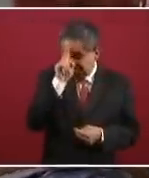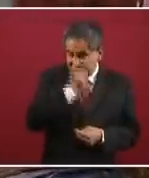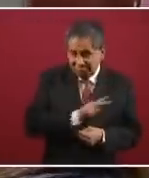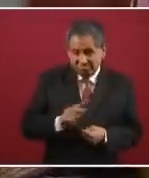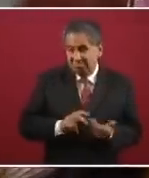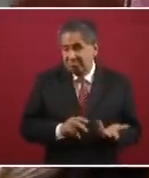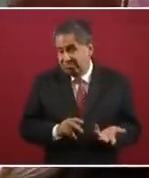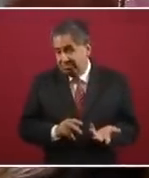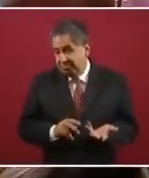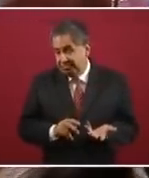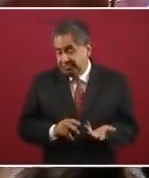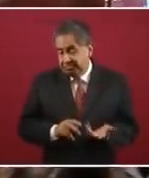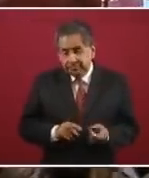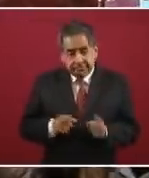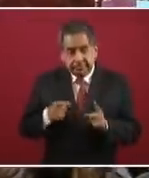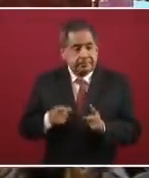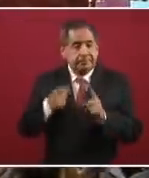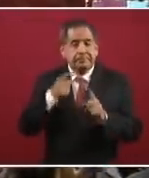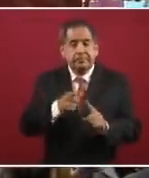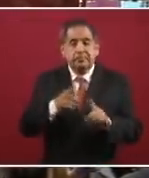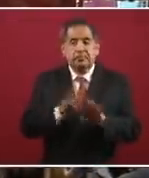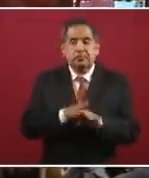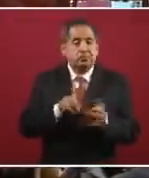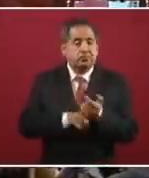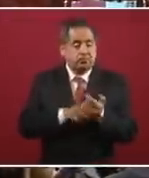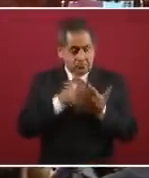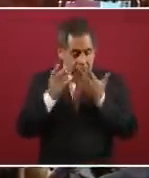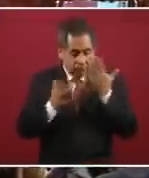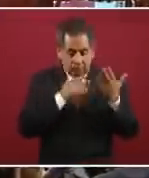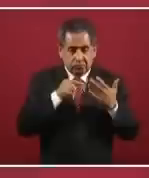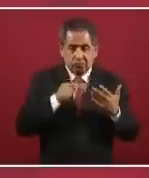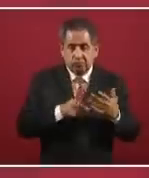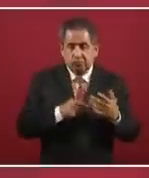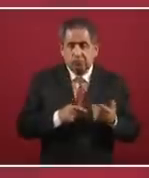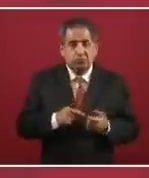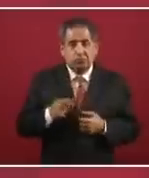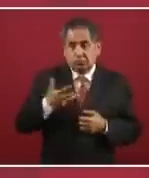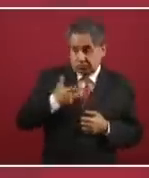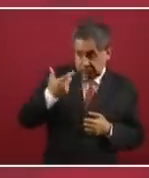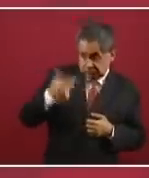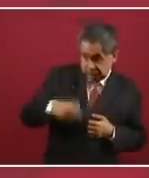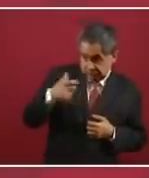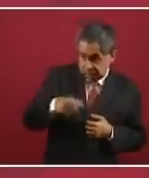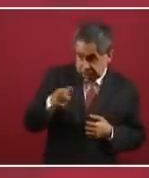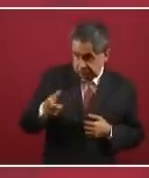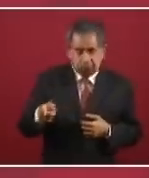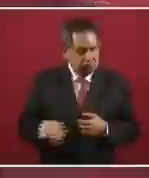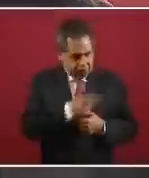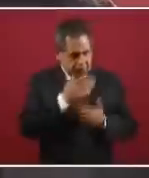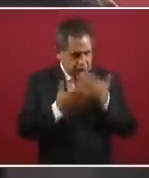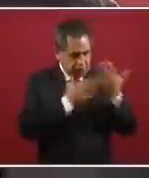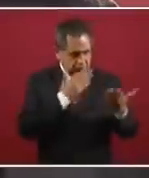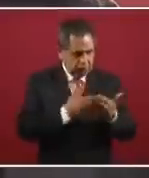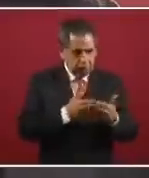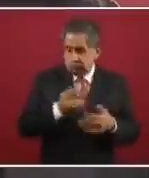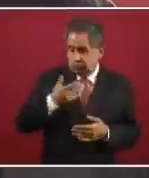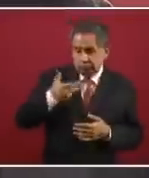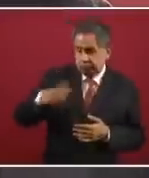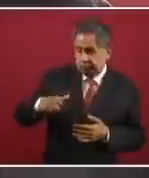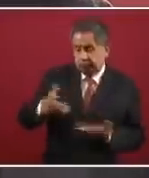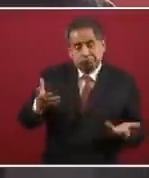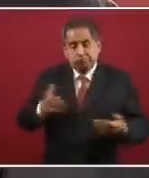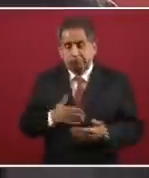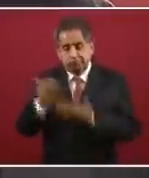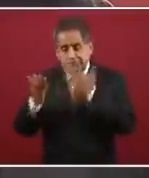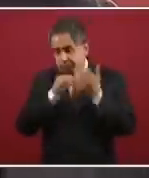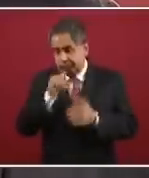Y el propósito era que estudiara, que tuviera dinero para pagar colegiatura. Y siempre